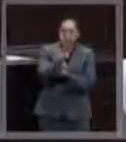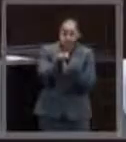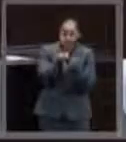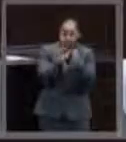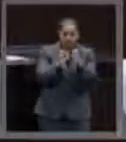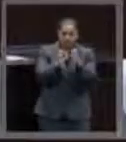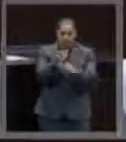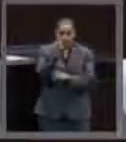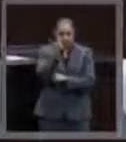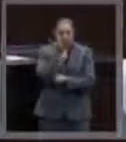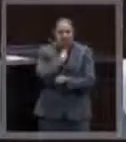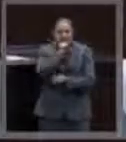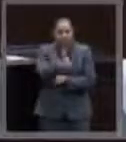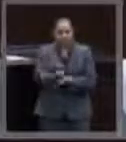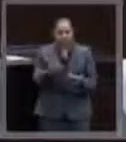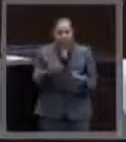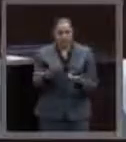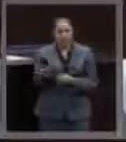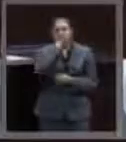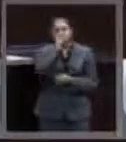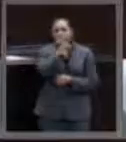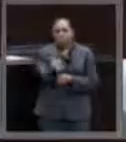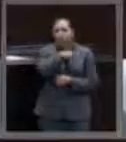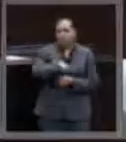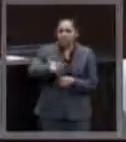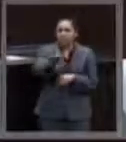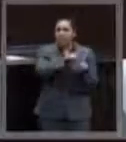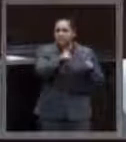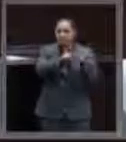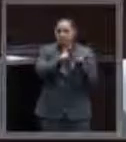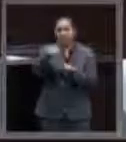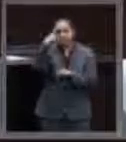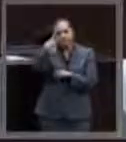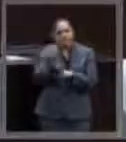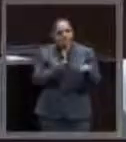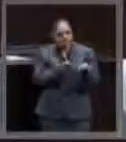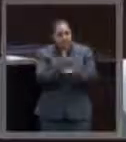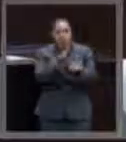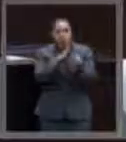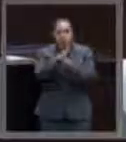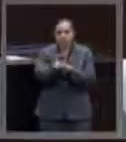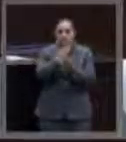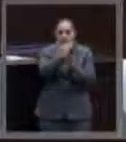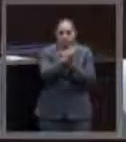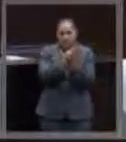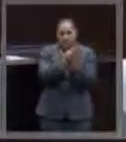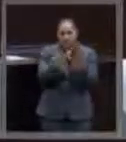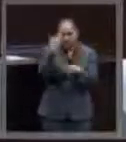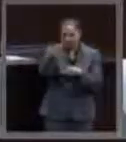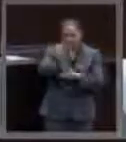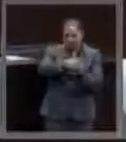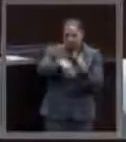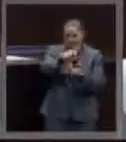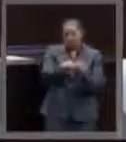por el alto déficit que tiene en sus estados ante esta situación de crisis habría que trabajar más